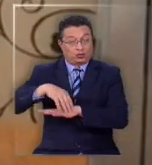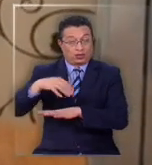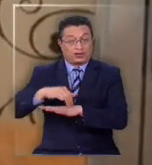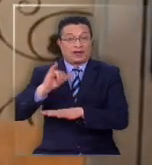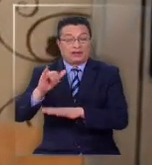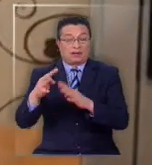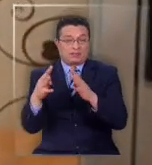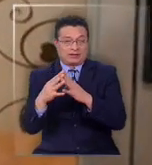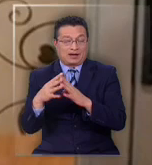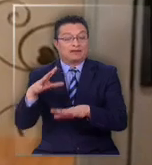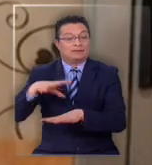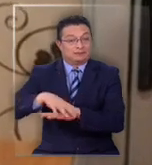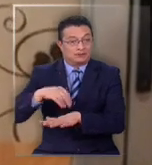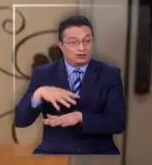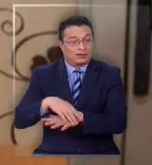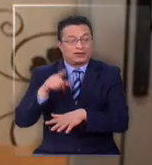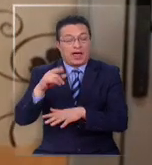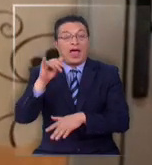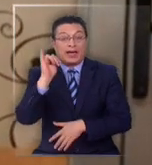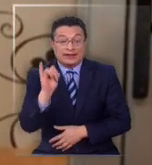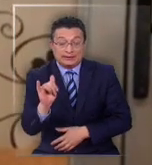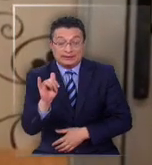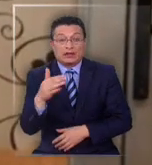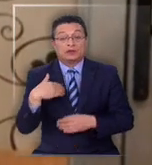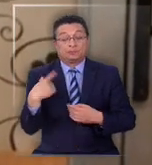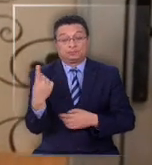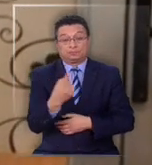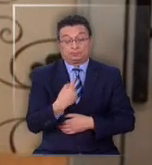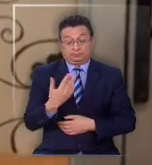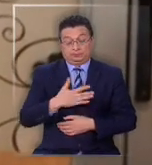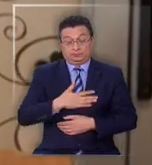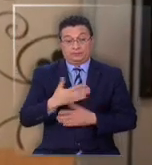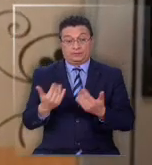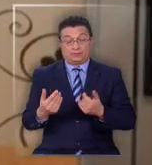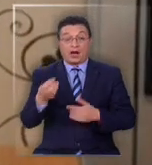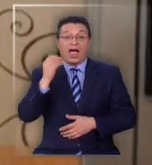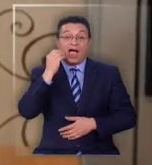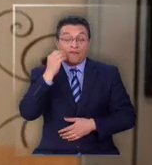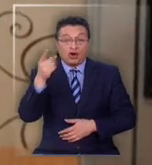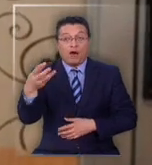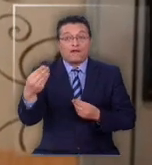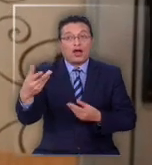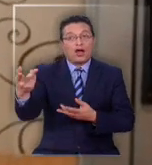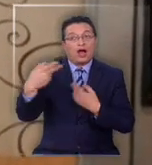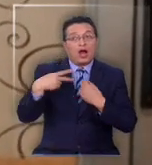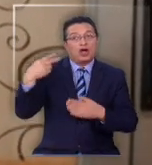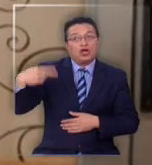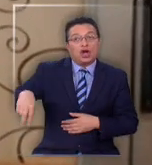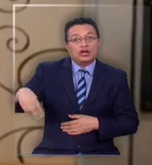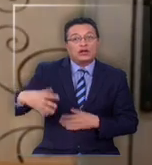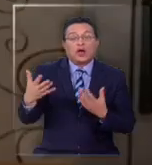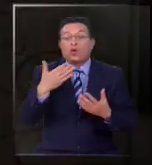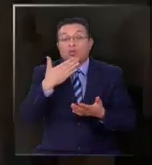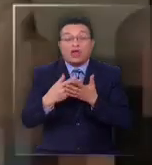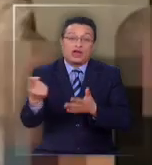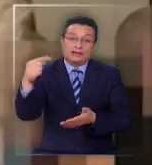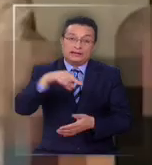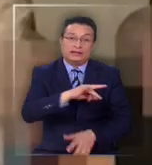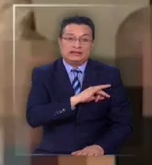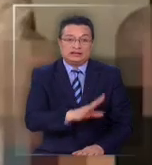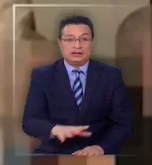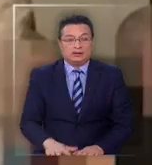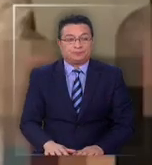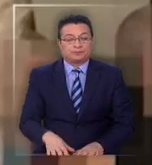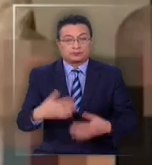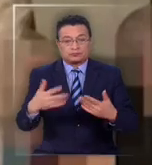fuerzas militares. Y esperamos que los abuelos nos den noticias pronto en cuanto a su regreso a Chile. Se empieza